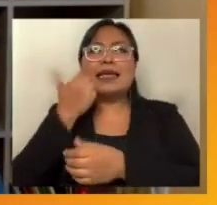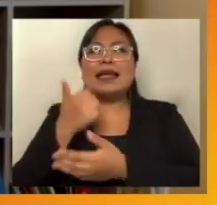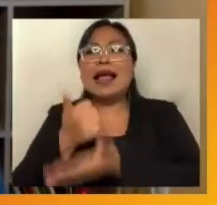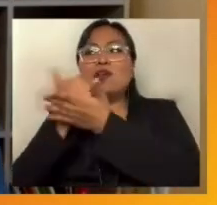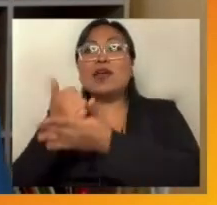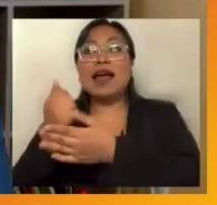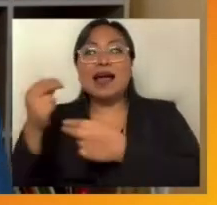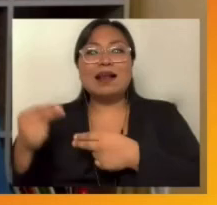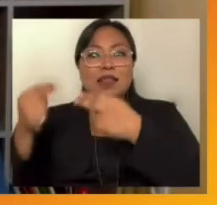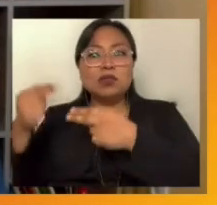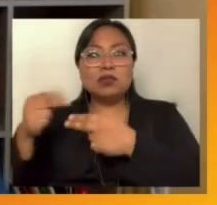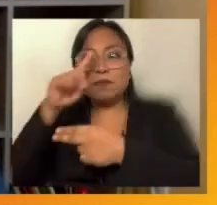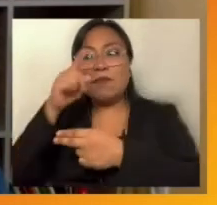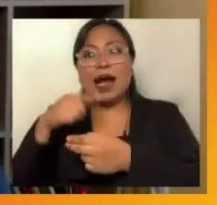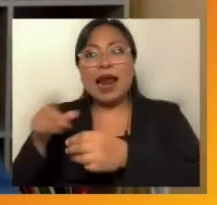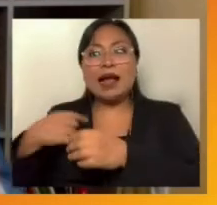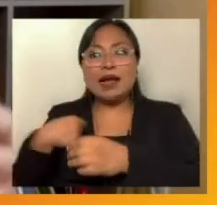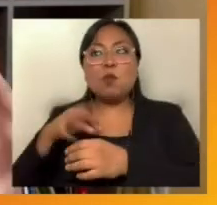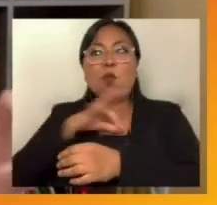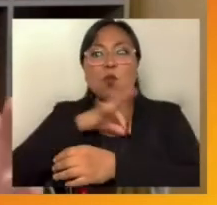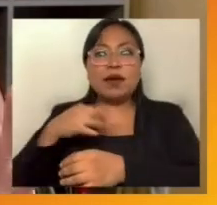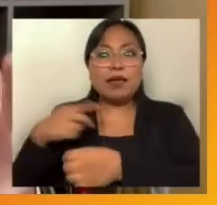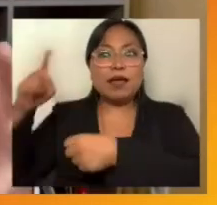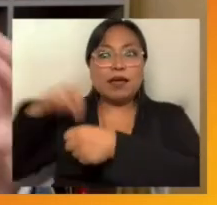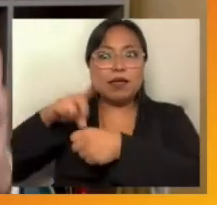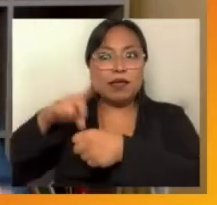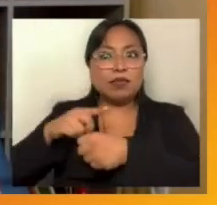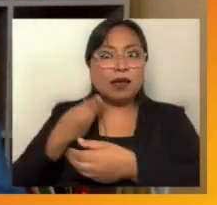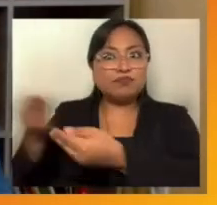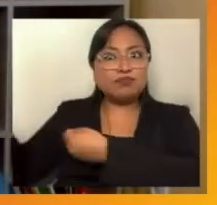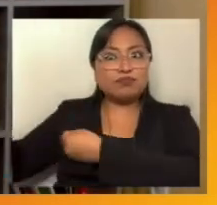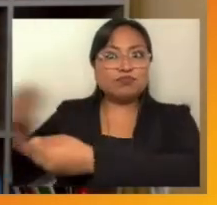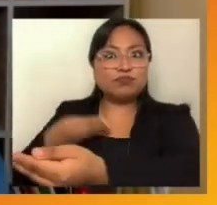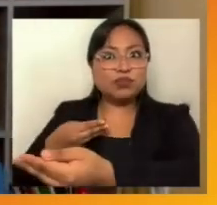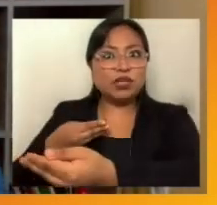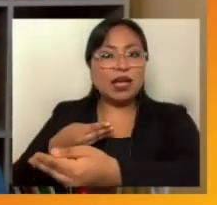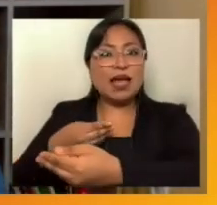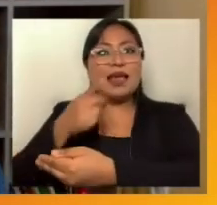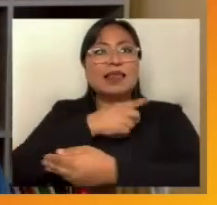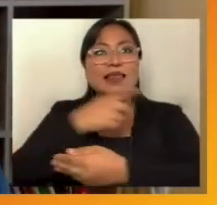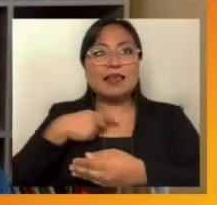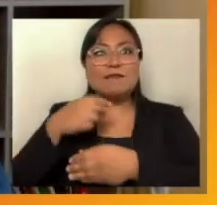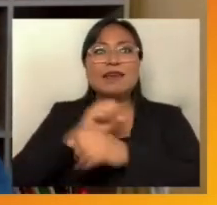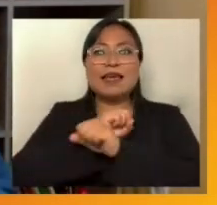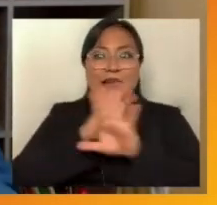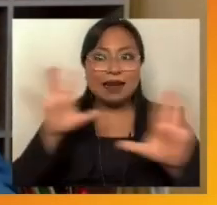la siguiente parte, específicame de forma clara y con datos